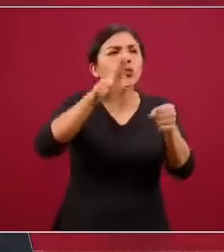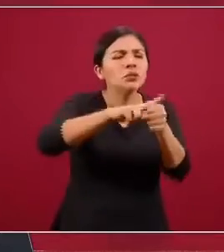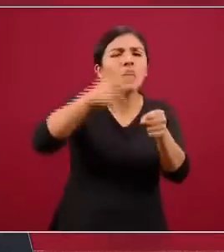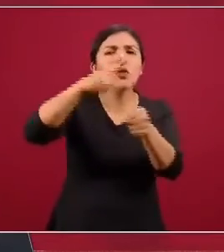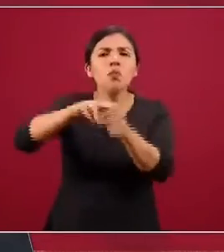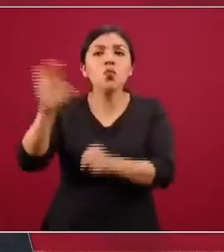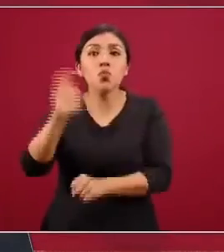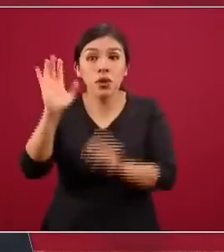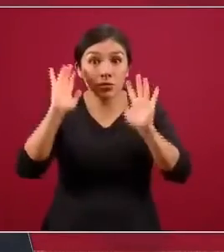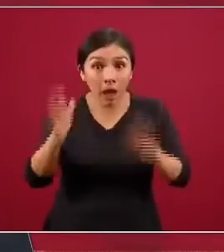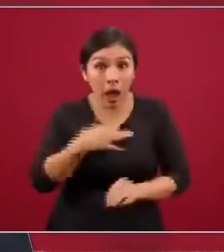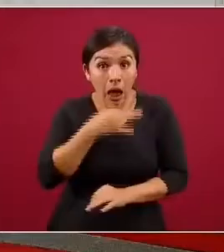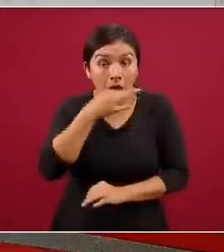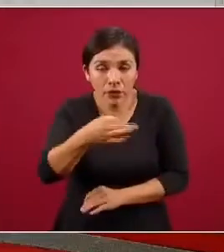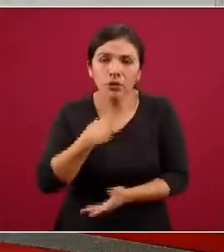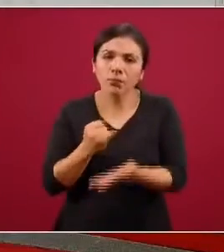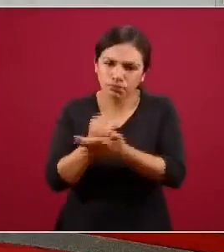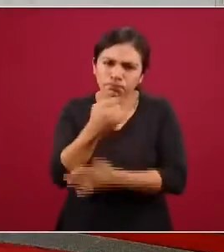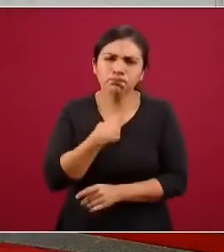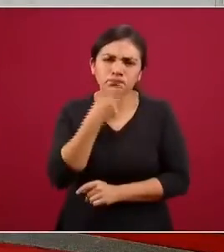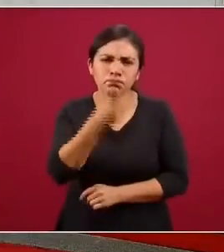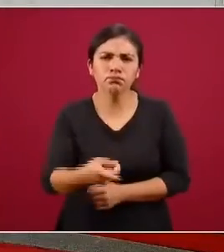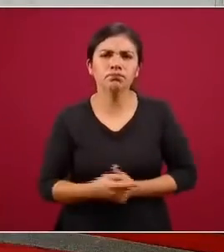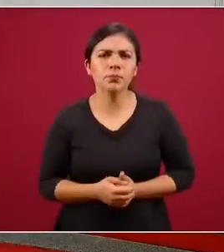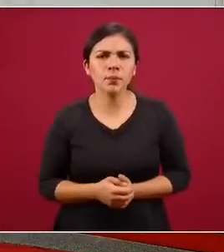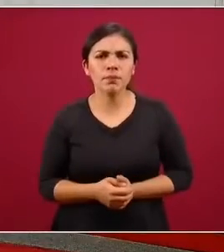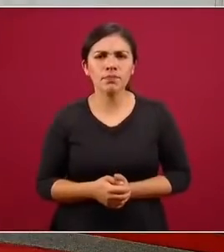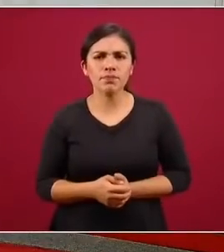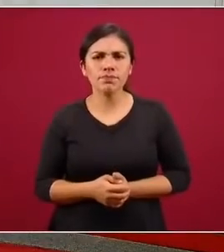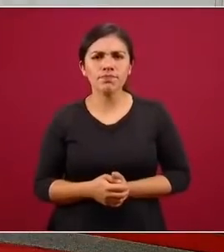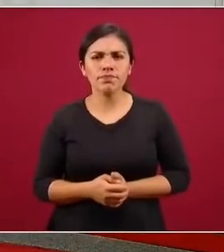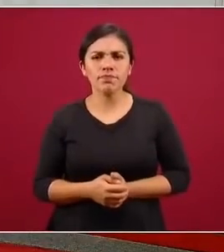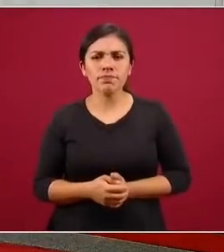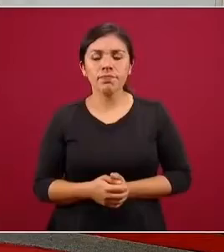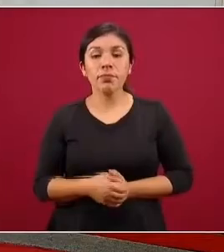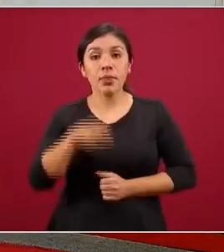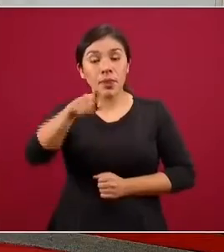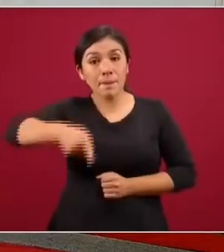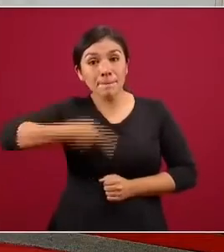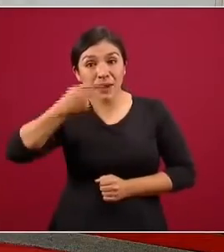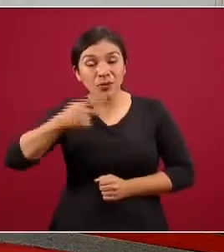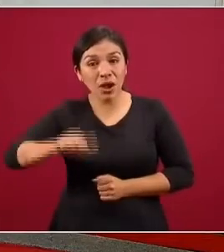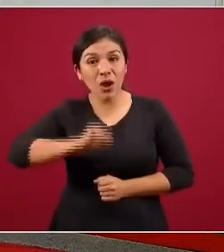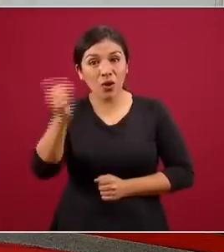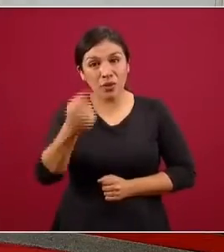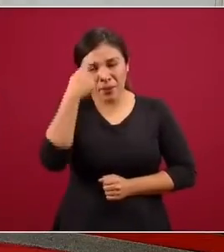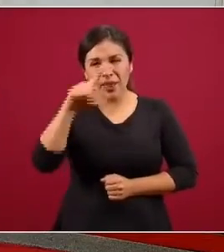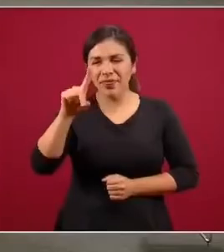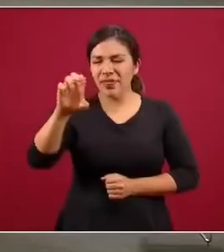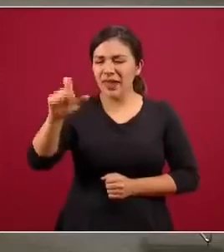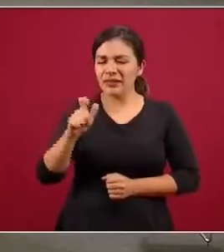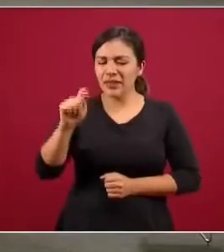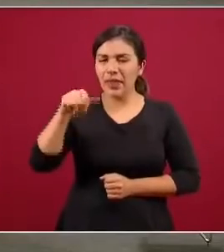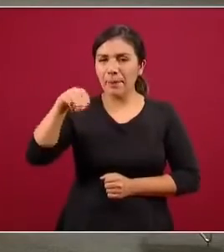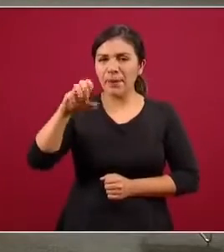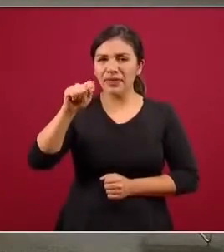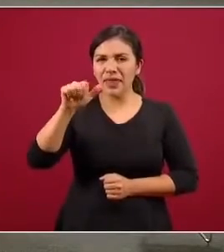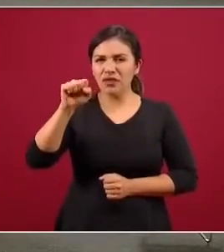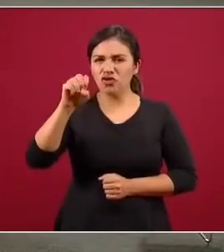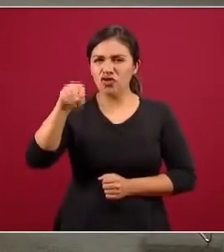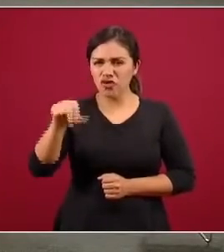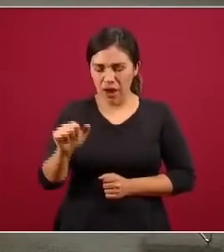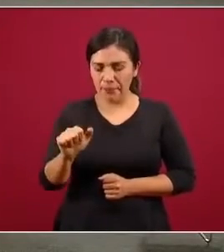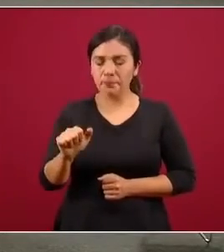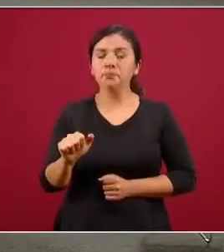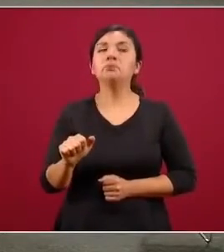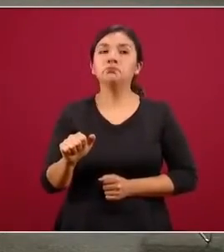hospitalización. Cuando llegue el momento tomaremos una decisión. Bien, en relación a la pregunta de la dexametasona, desde el inicio de